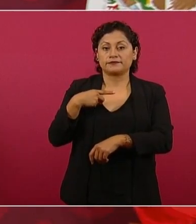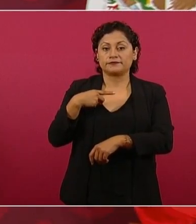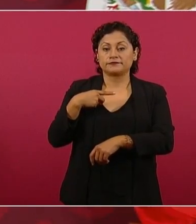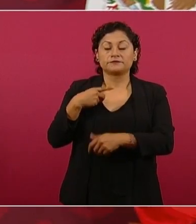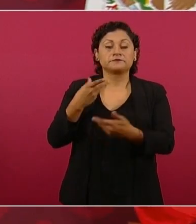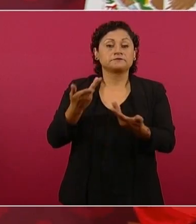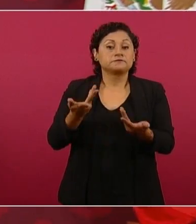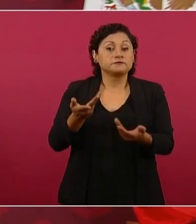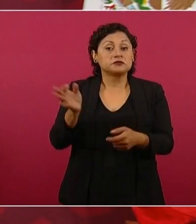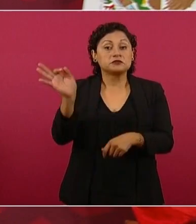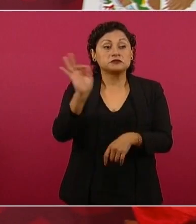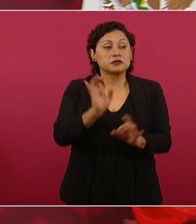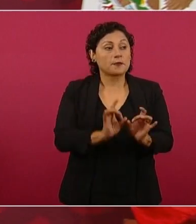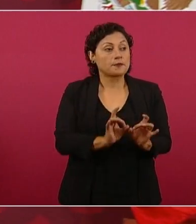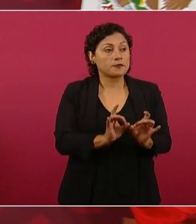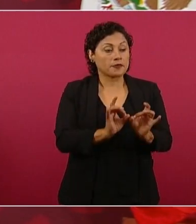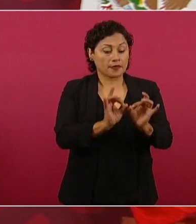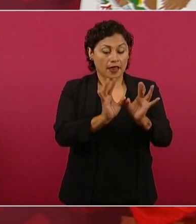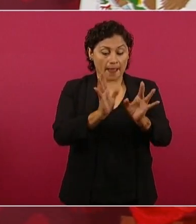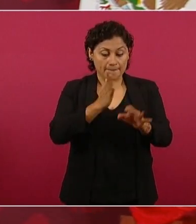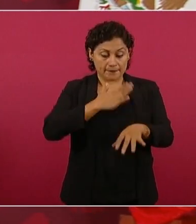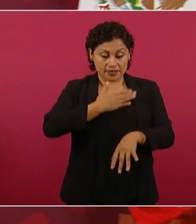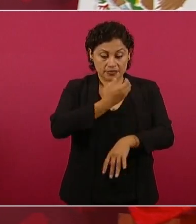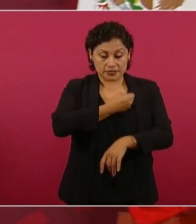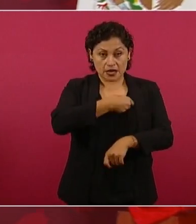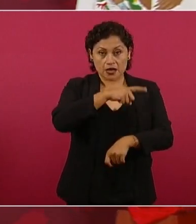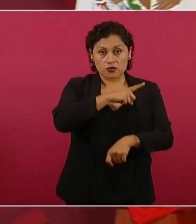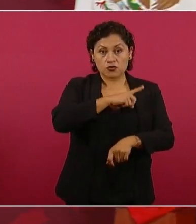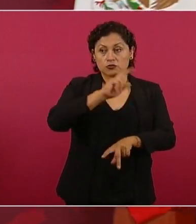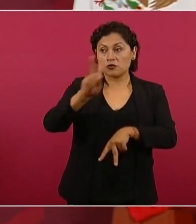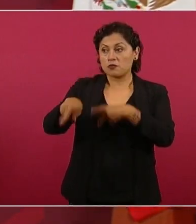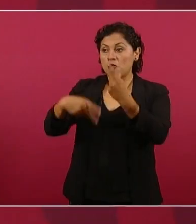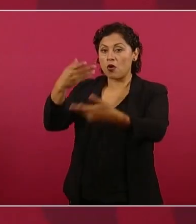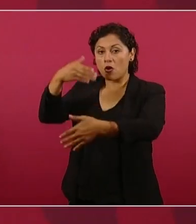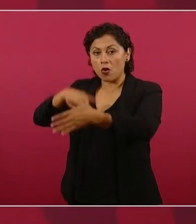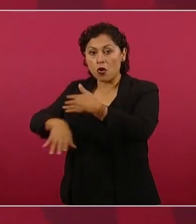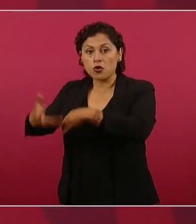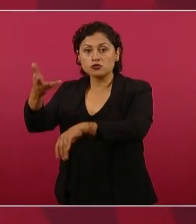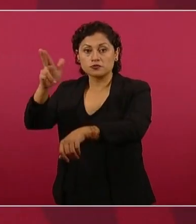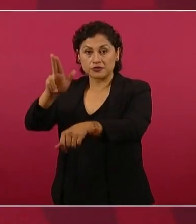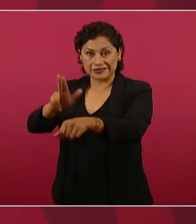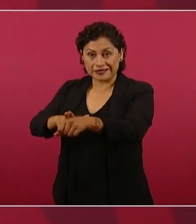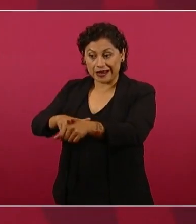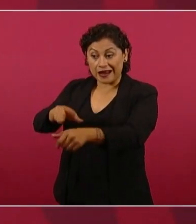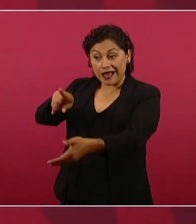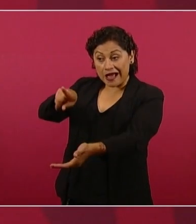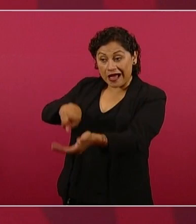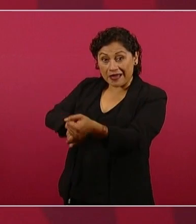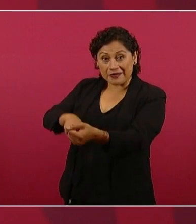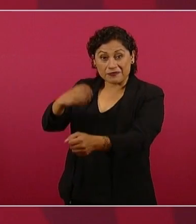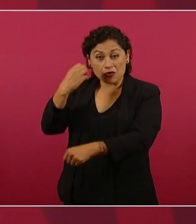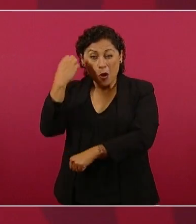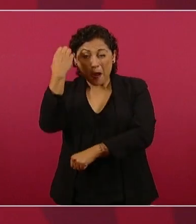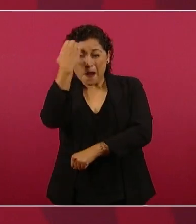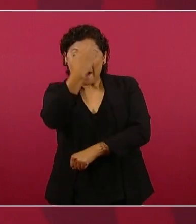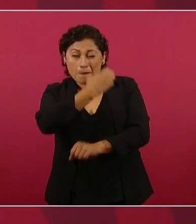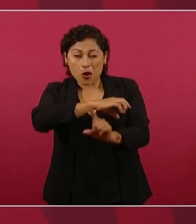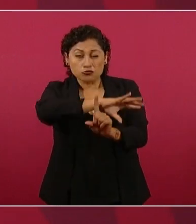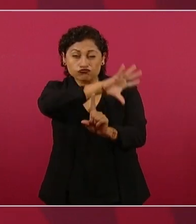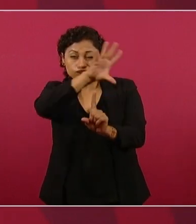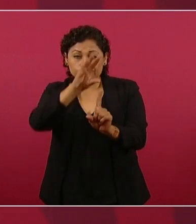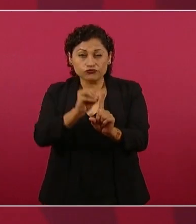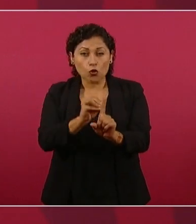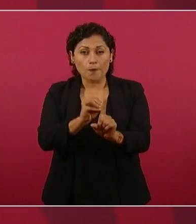si se requiere ser atendido, se hagan todos los estudios, se haga